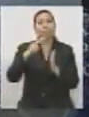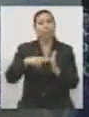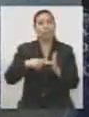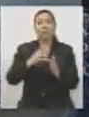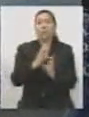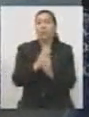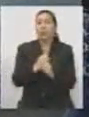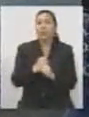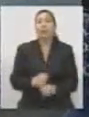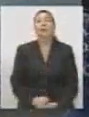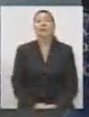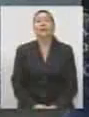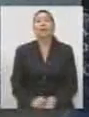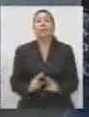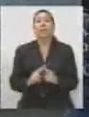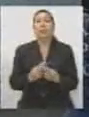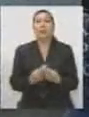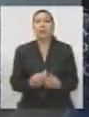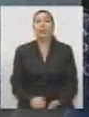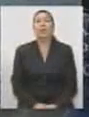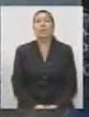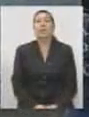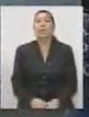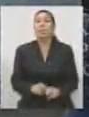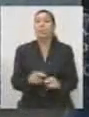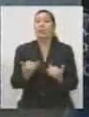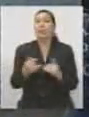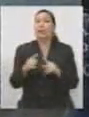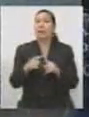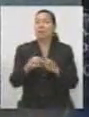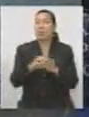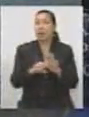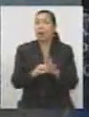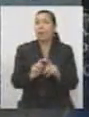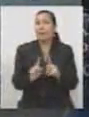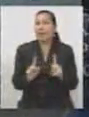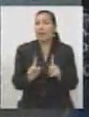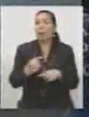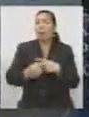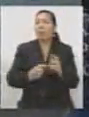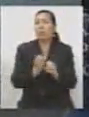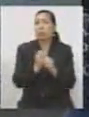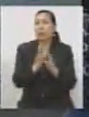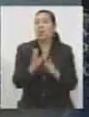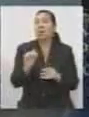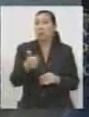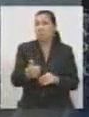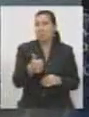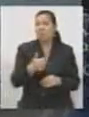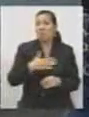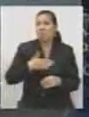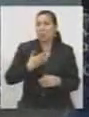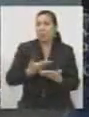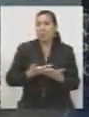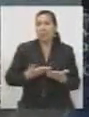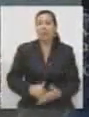hoy se frustró la reunión, efectivamente, del pleno de este tribunal, pero en los próximos días podían ellos mismos dar solución